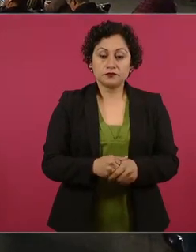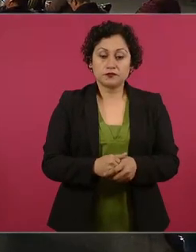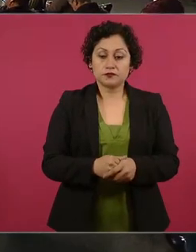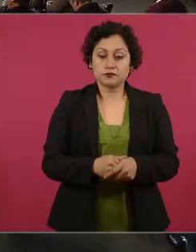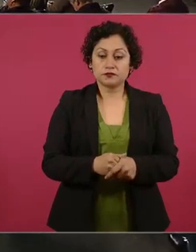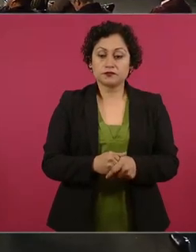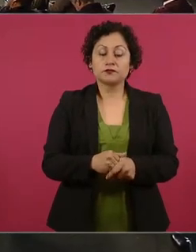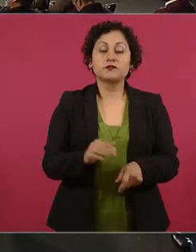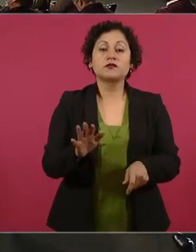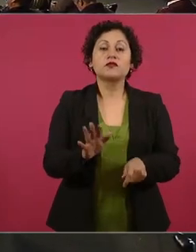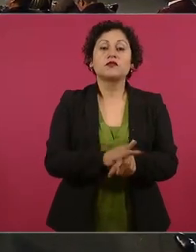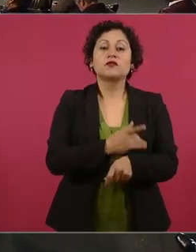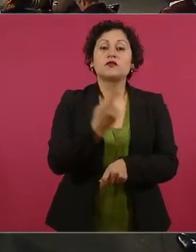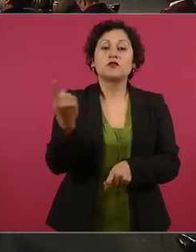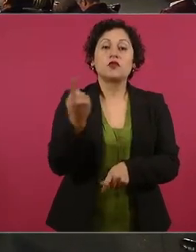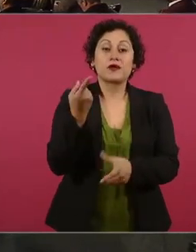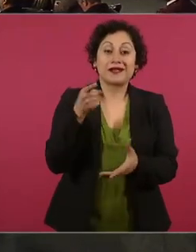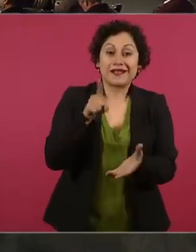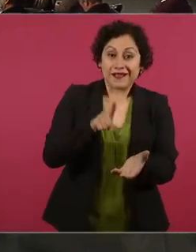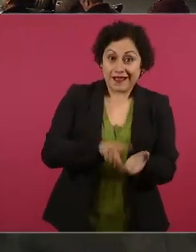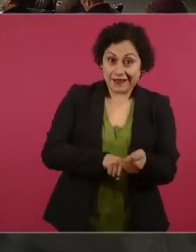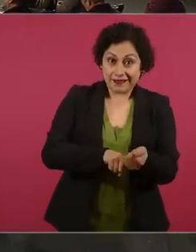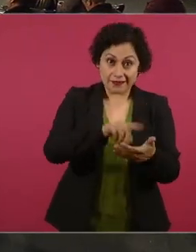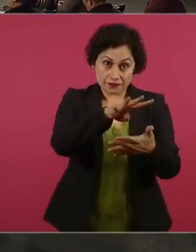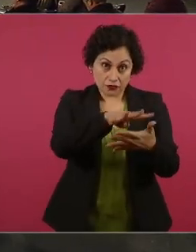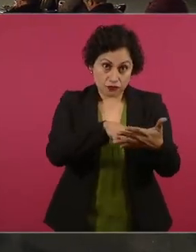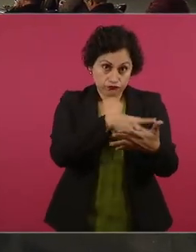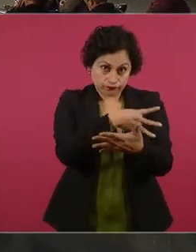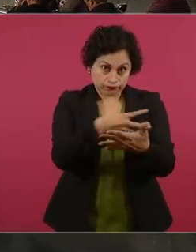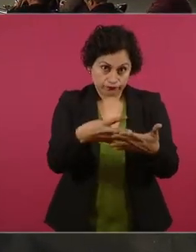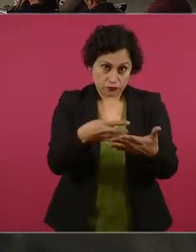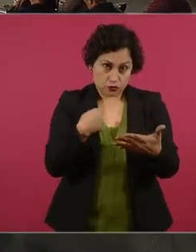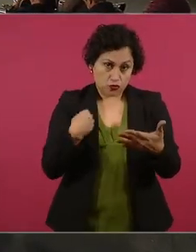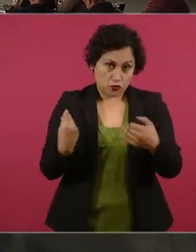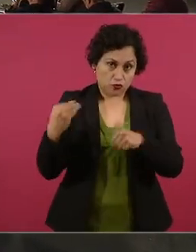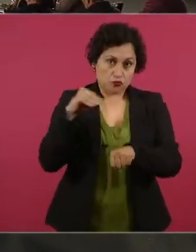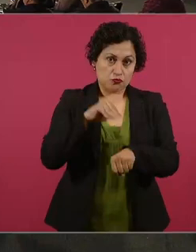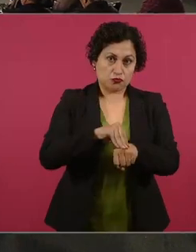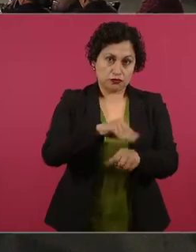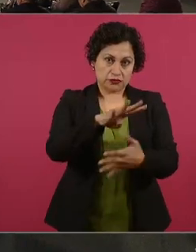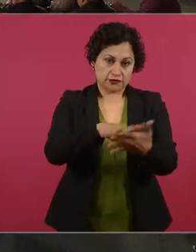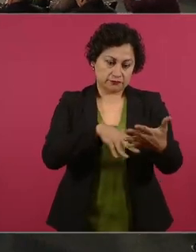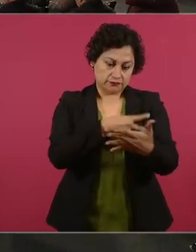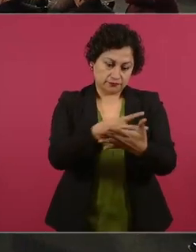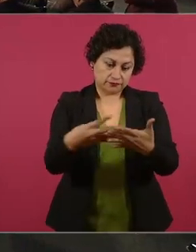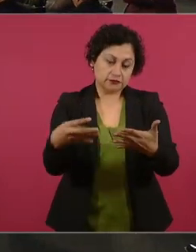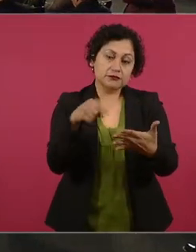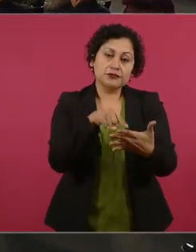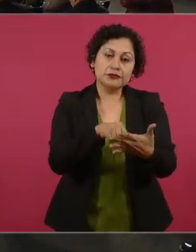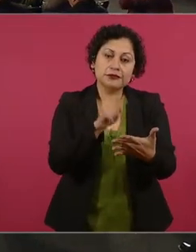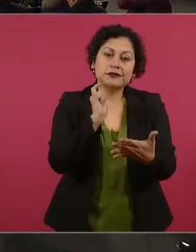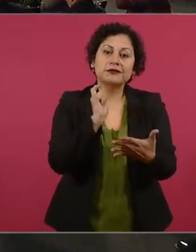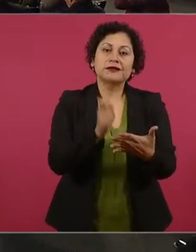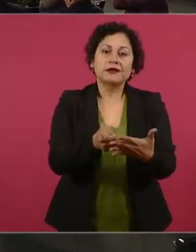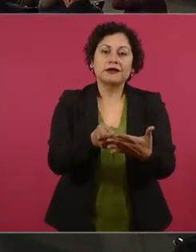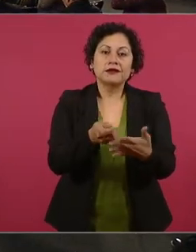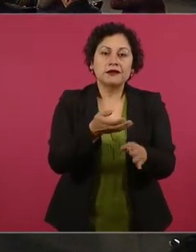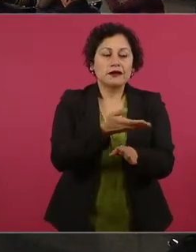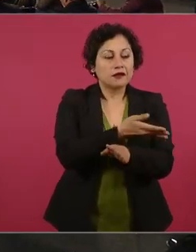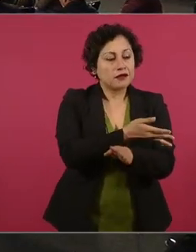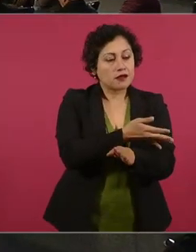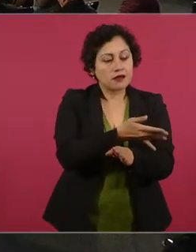Porque hay una tabla en mi libro nuevo sobre cómo ha sido la recaudación